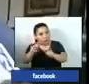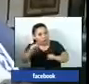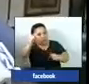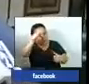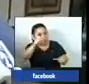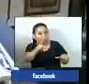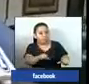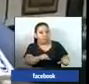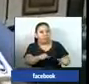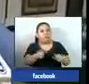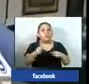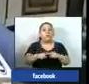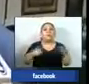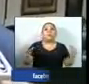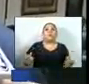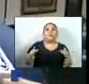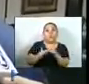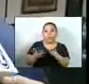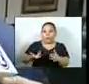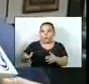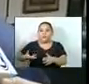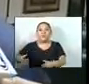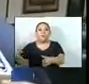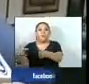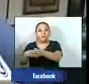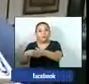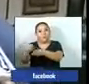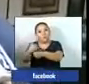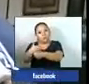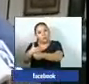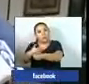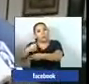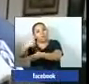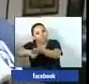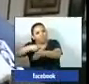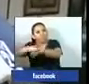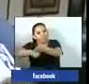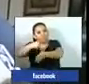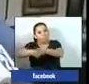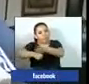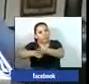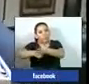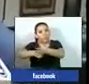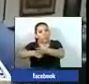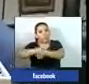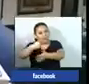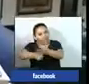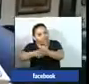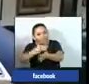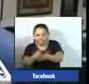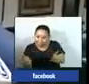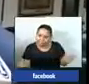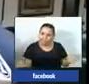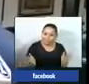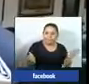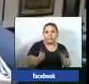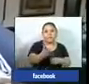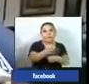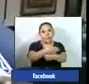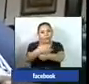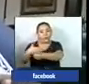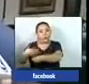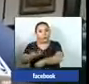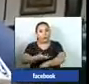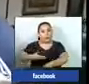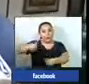iniciativa sino que hemos estado insistiendo y pidiendo y haciendo y citando a demás partidos políticos a que